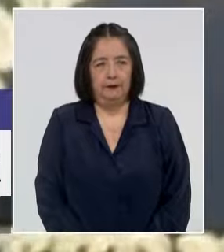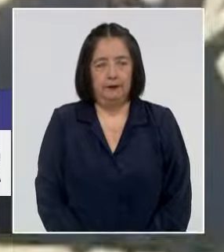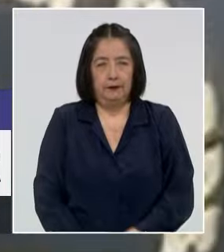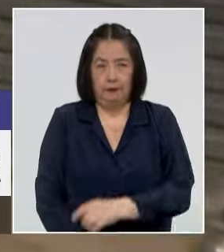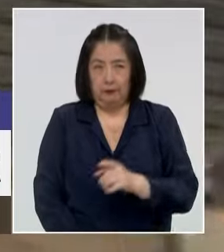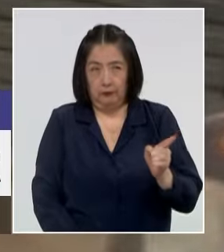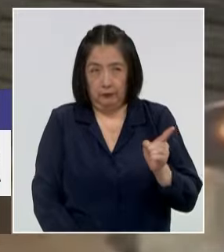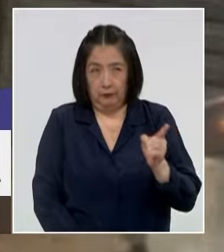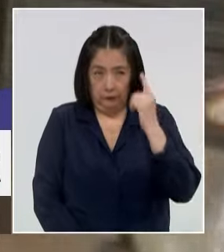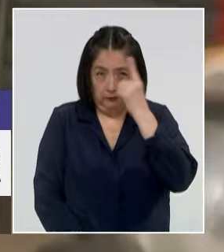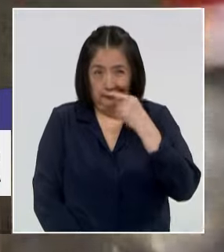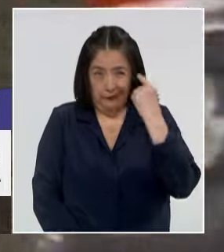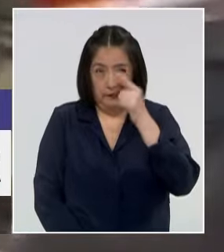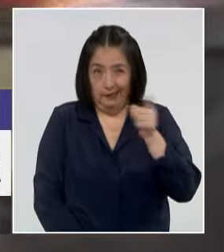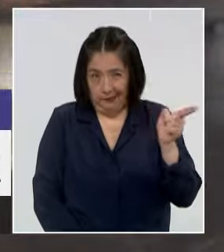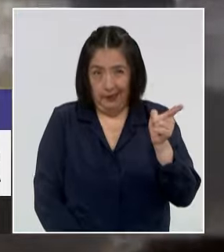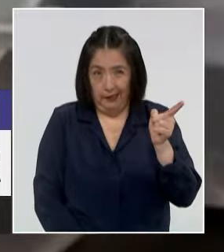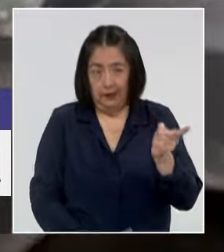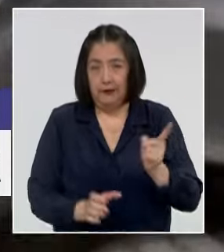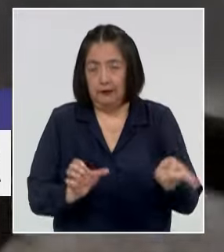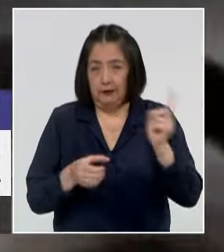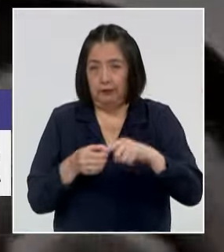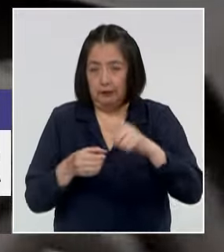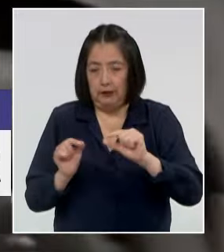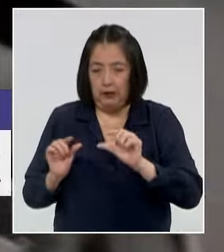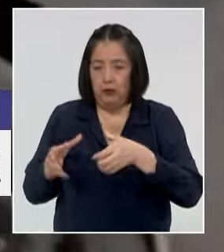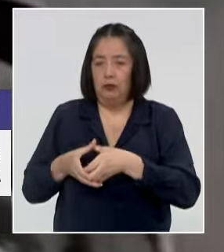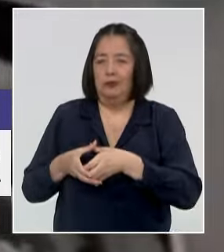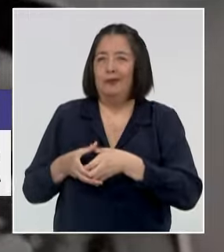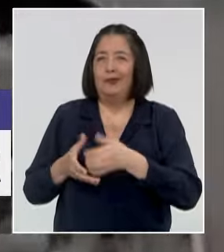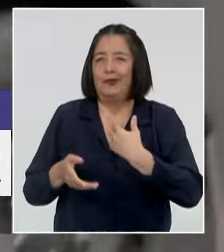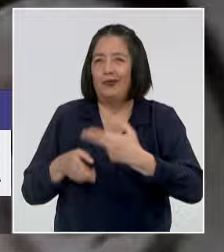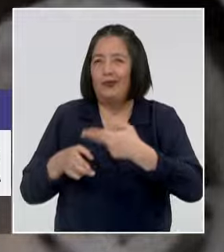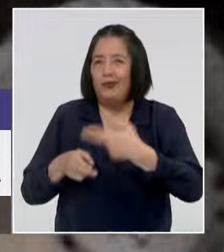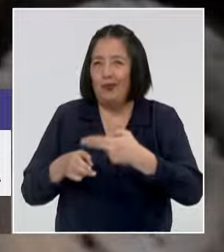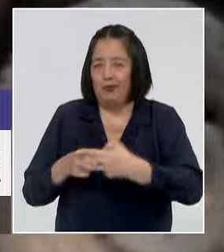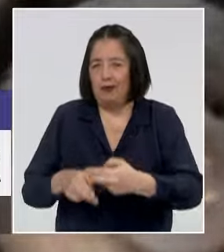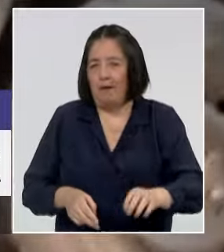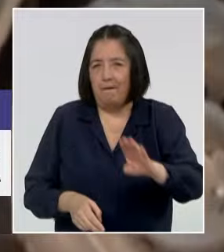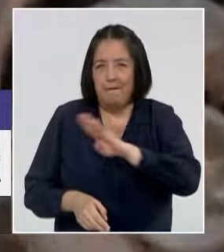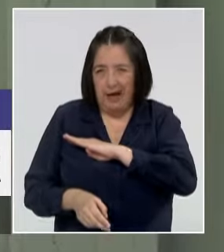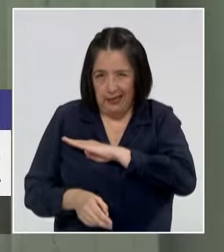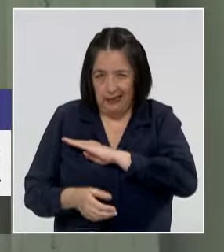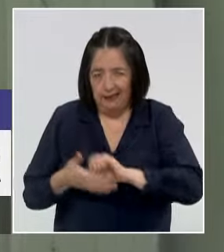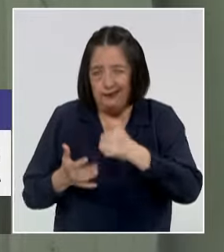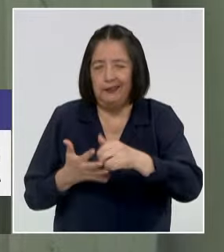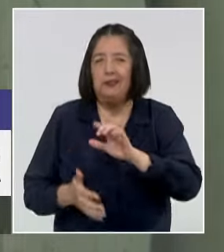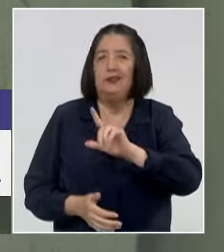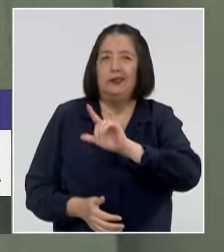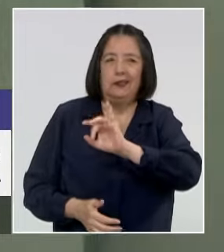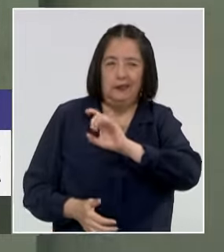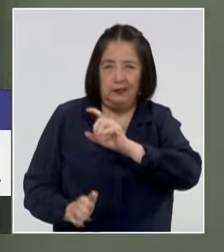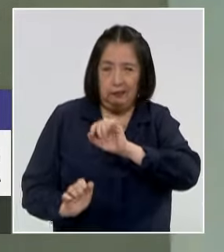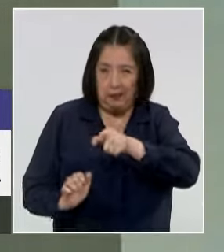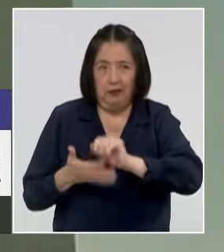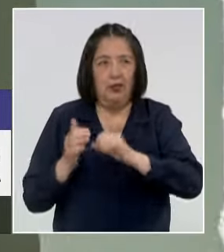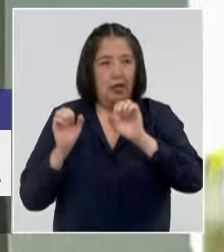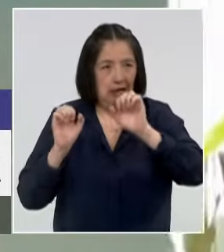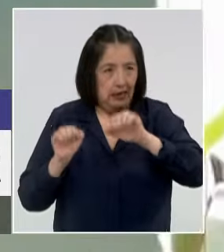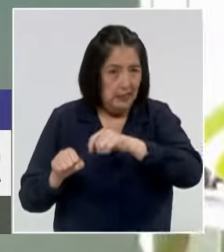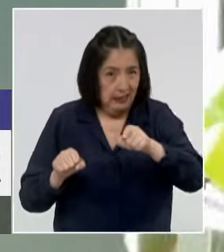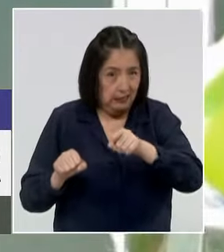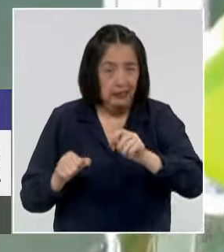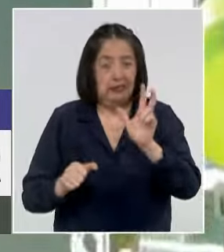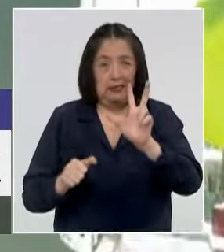Son los rostros de quienes formarían parte de la banda criminal conocida como Los Malditos de Leche Mayo, tres sujetos que fueron capturados por